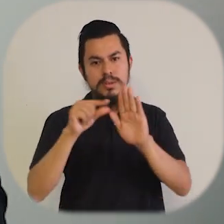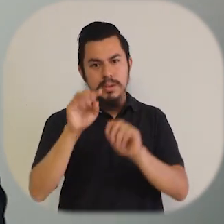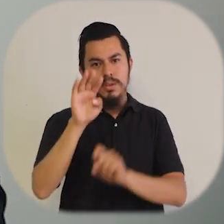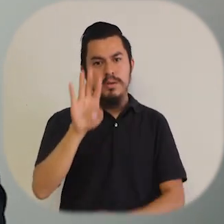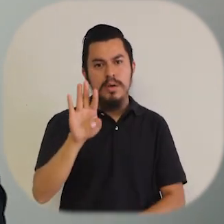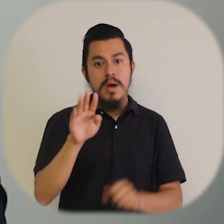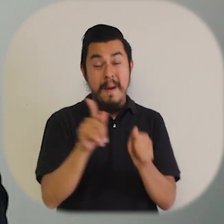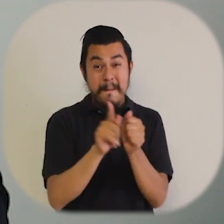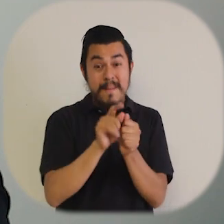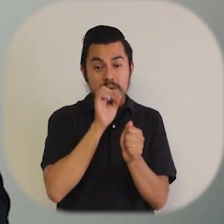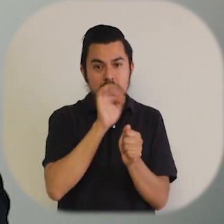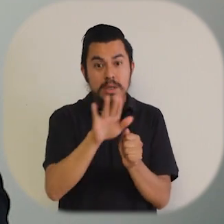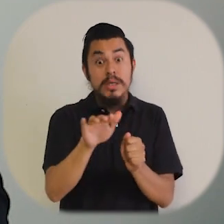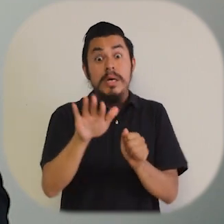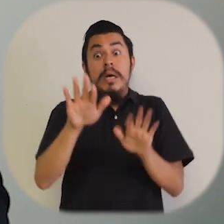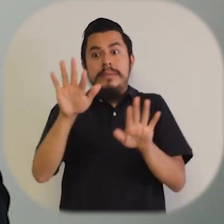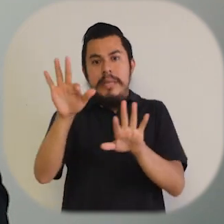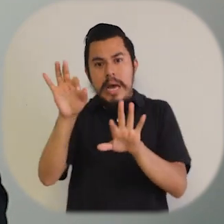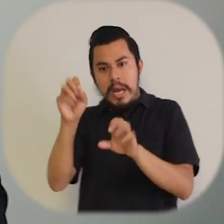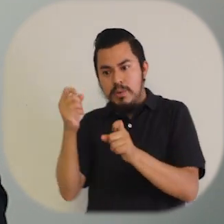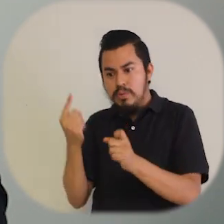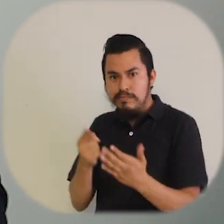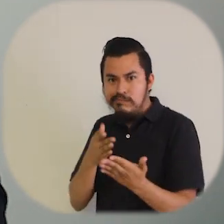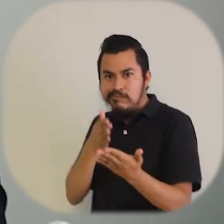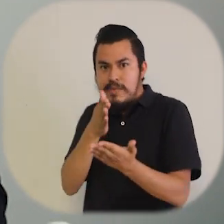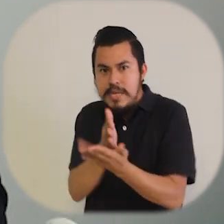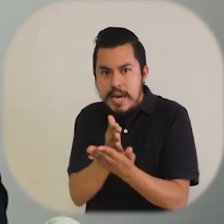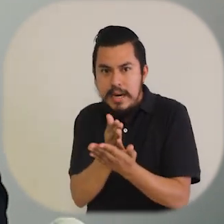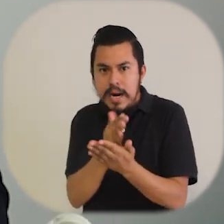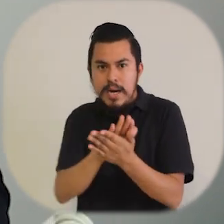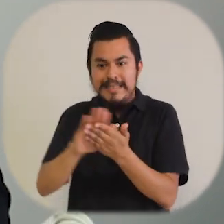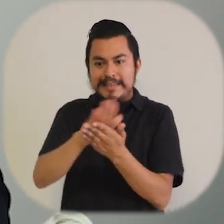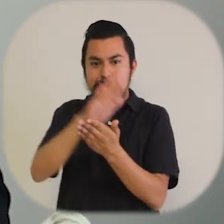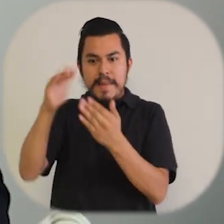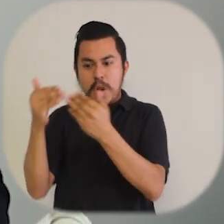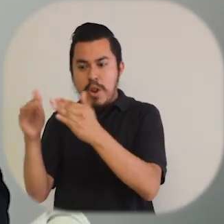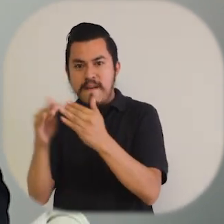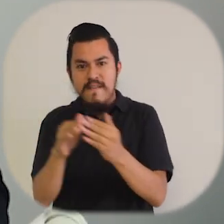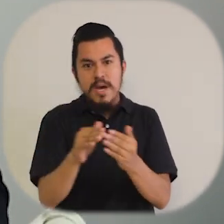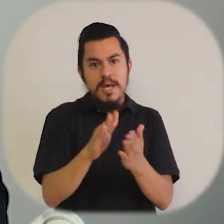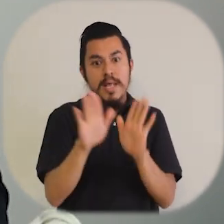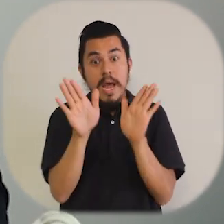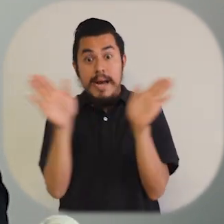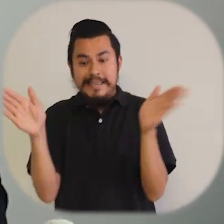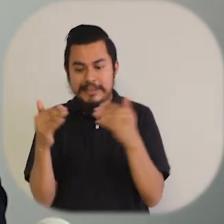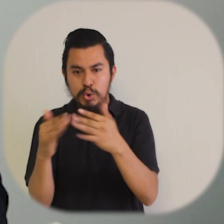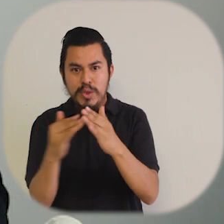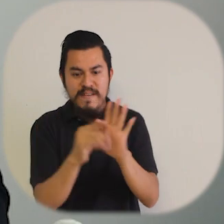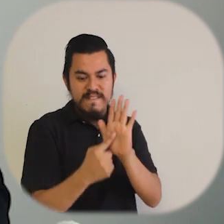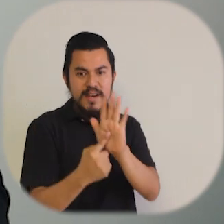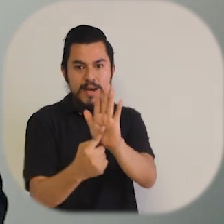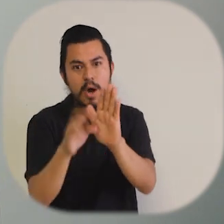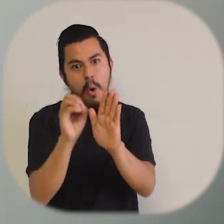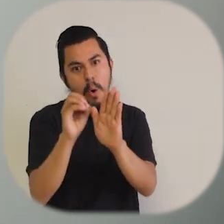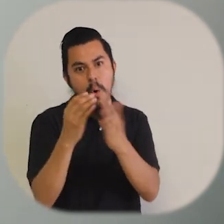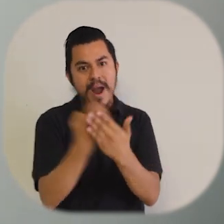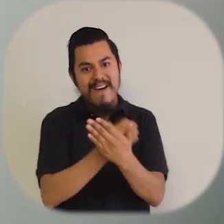un Jesús diferente, o un espíritu diferente, o un evangelio diferente, bien lo